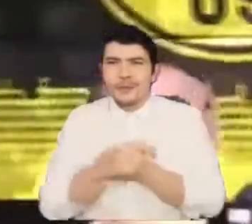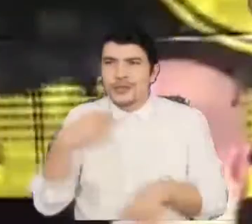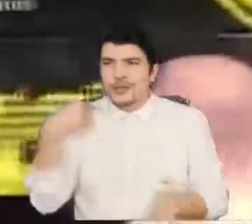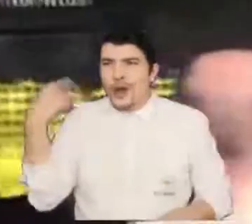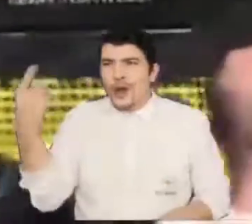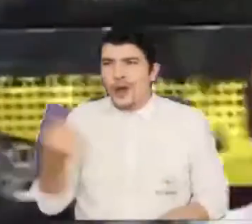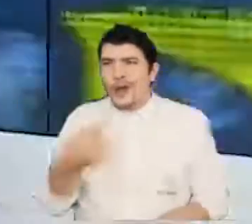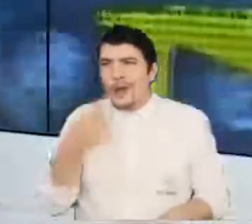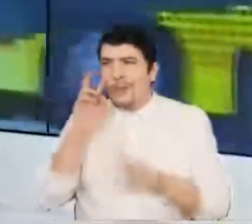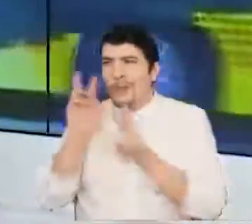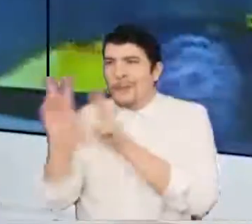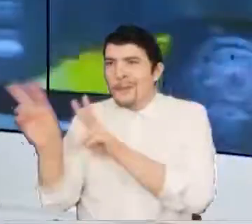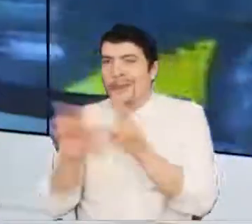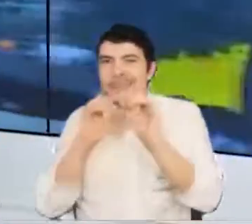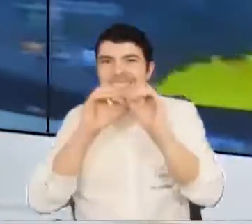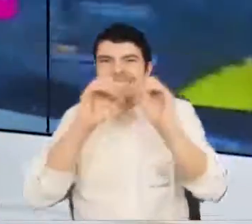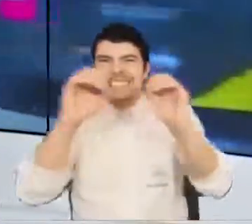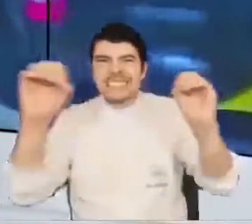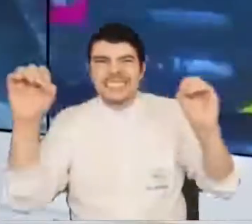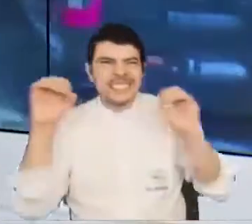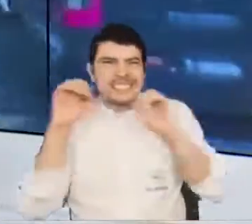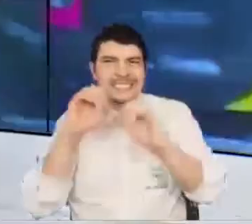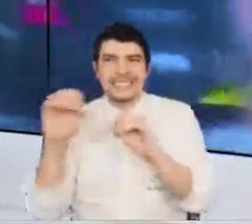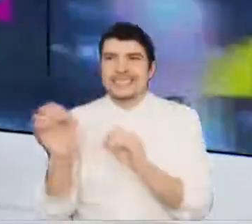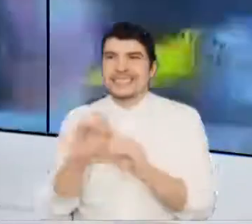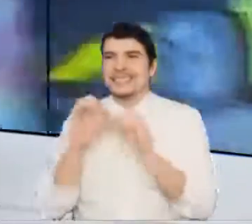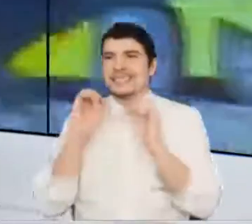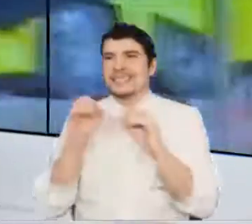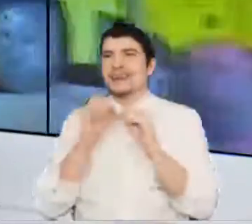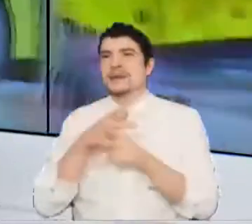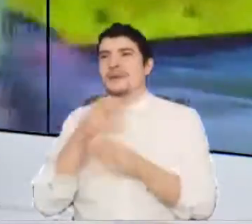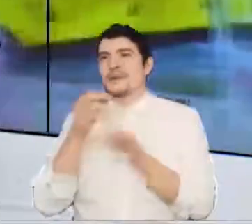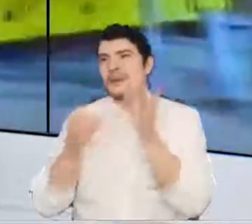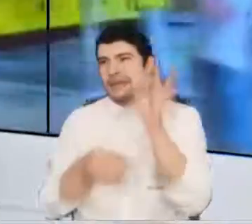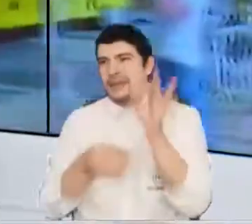supuesto con muchos cuidados para evitar el contagio masivo, en este caso en territorio alemán.